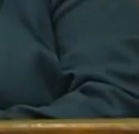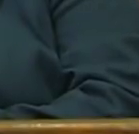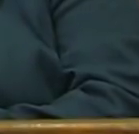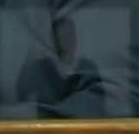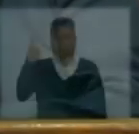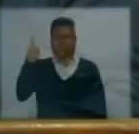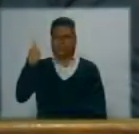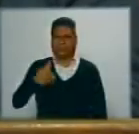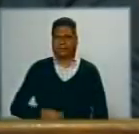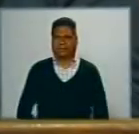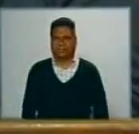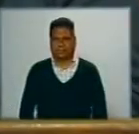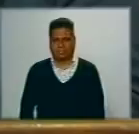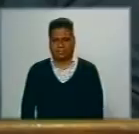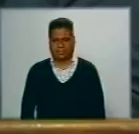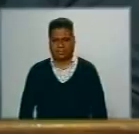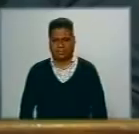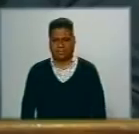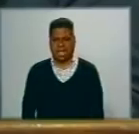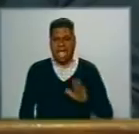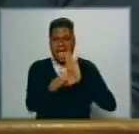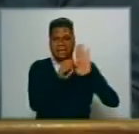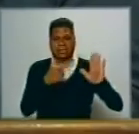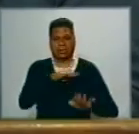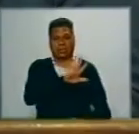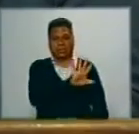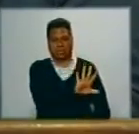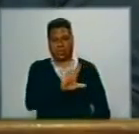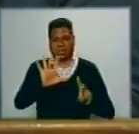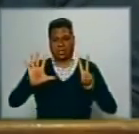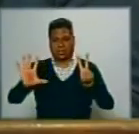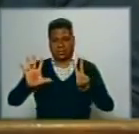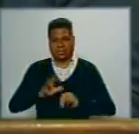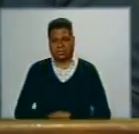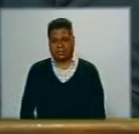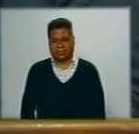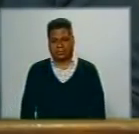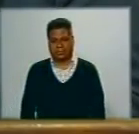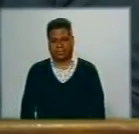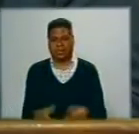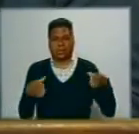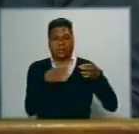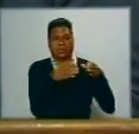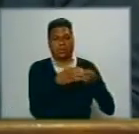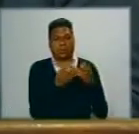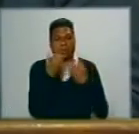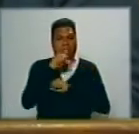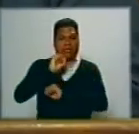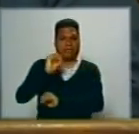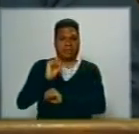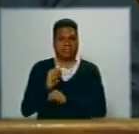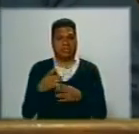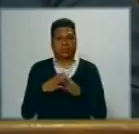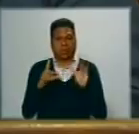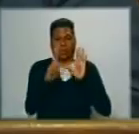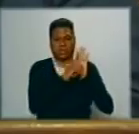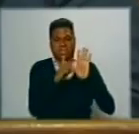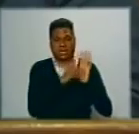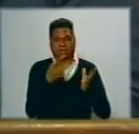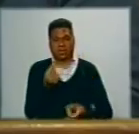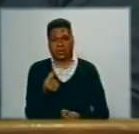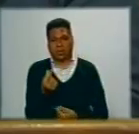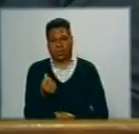categorizados. Artículo 57. La Superintendencia Nacional para la Defensa de los Derechos